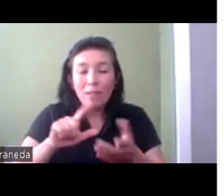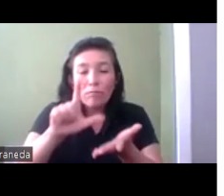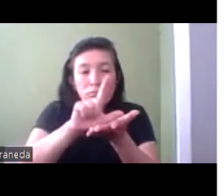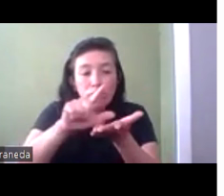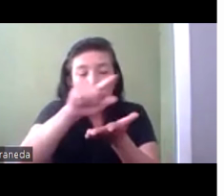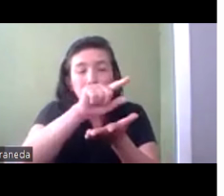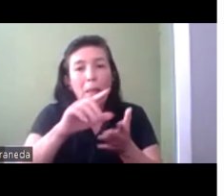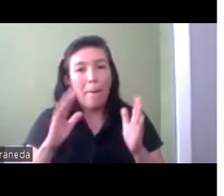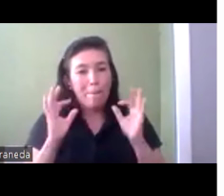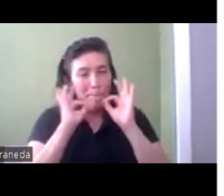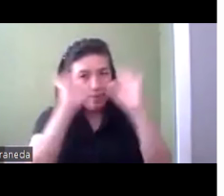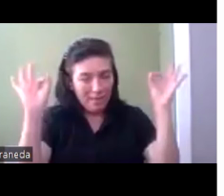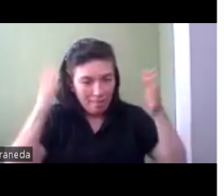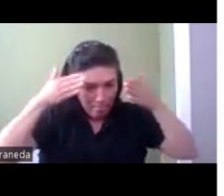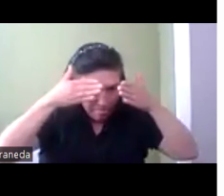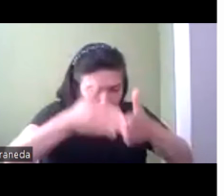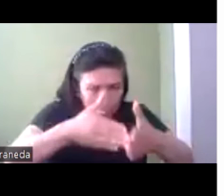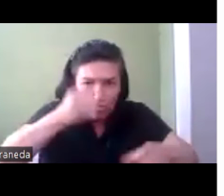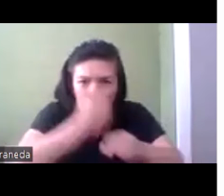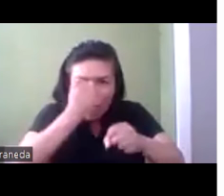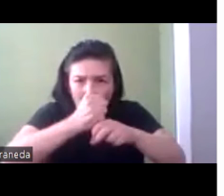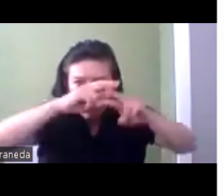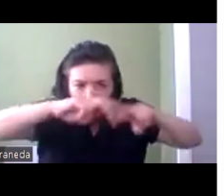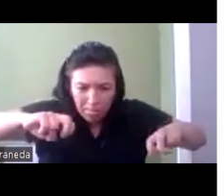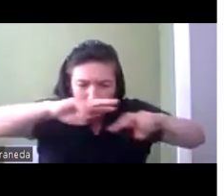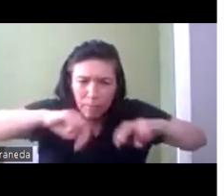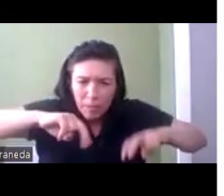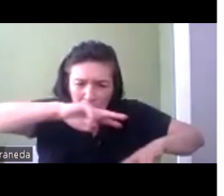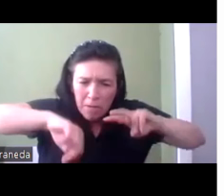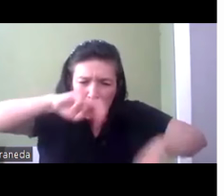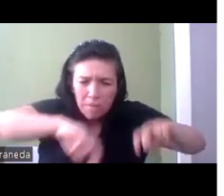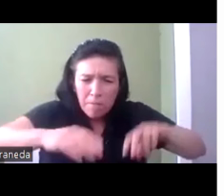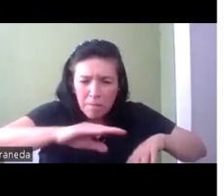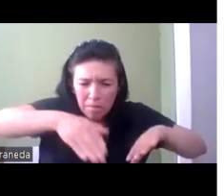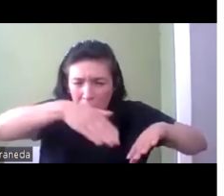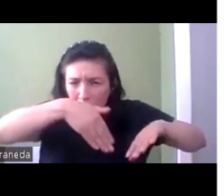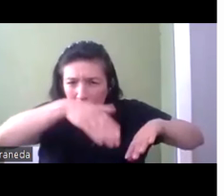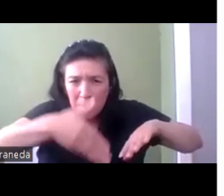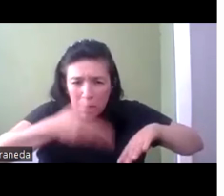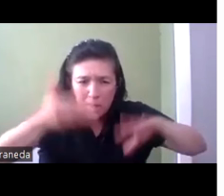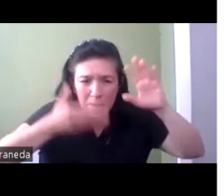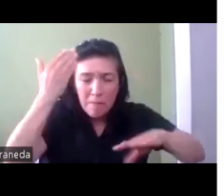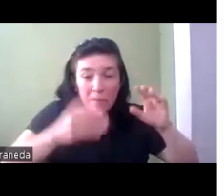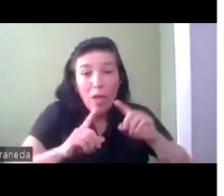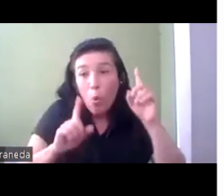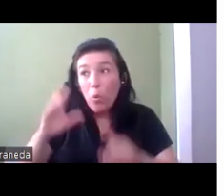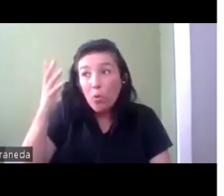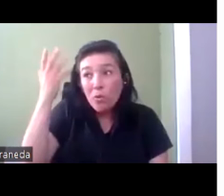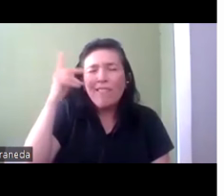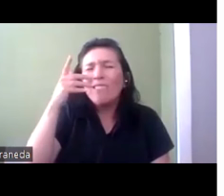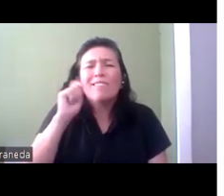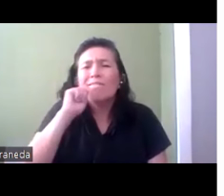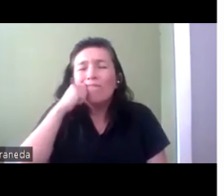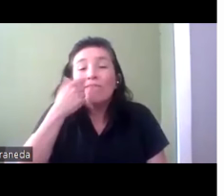revisar, sobre la cual nosotros realizamos una prospección arqueológica. Para los que no están entendidos dentro de la disciplina, una prospección